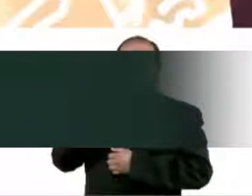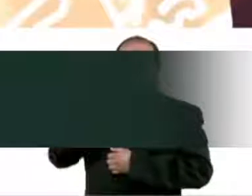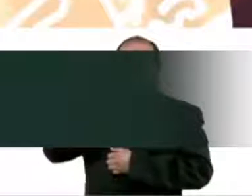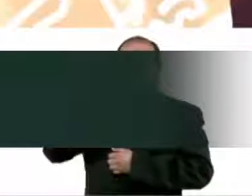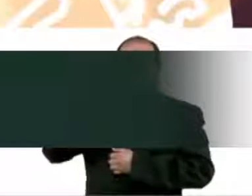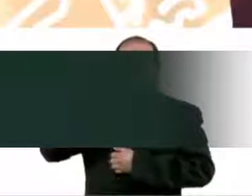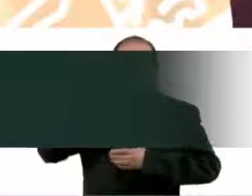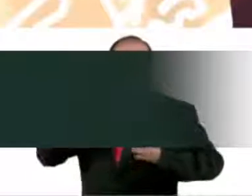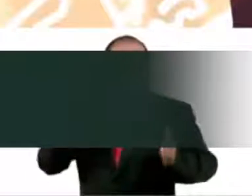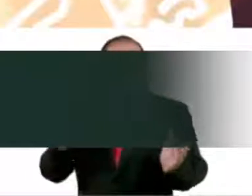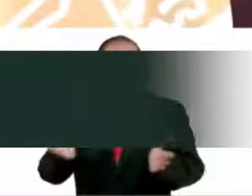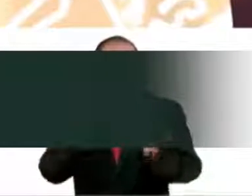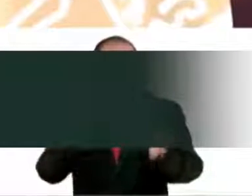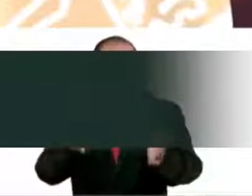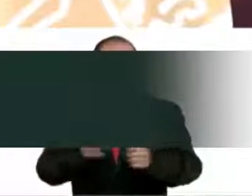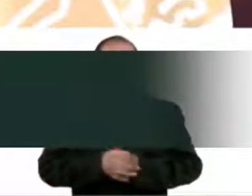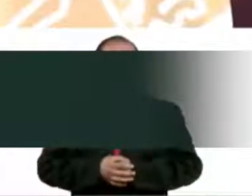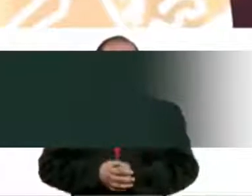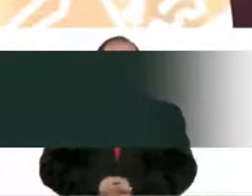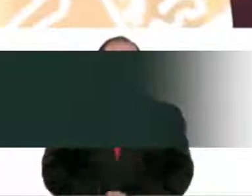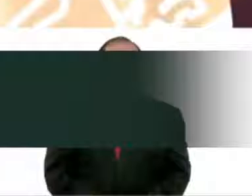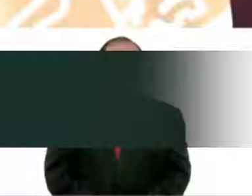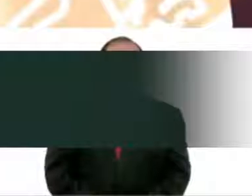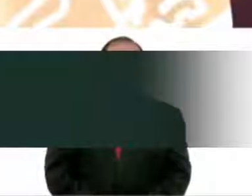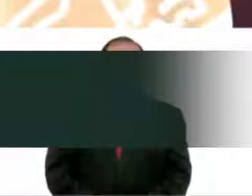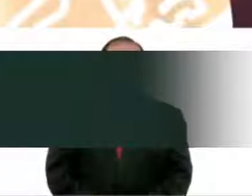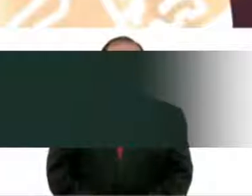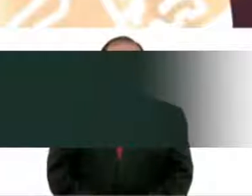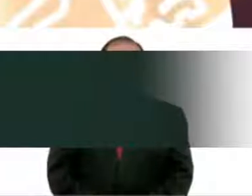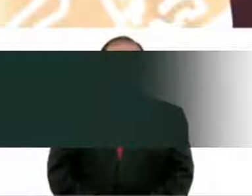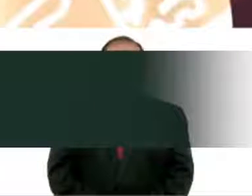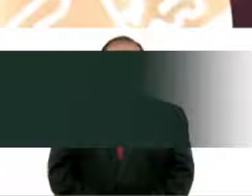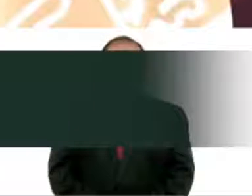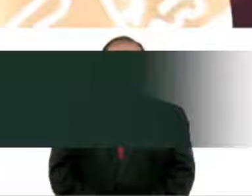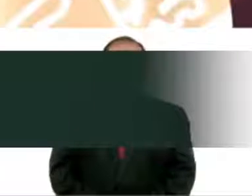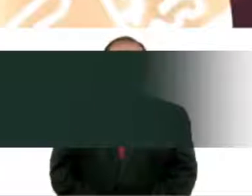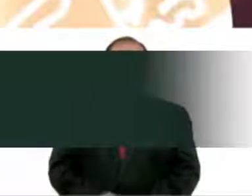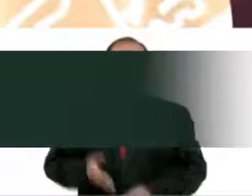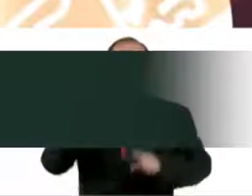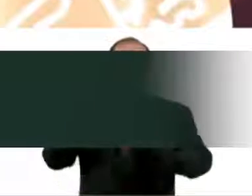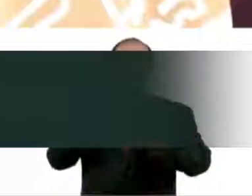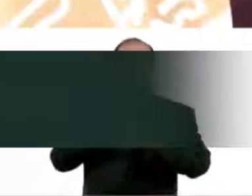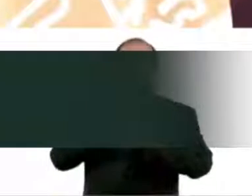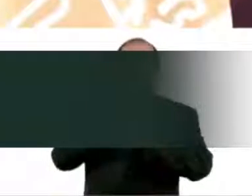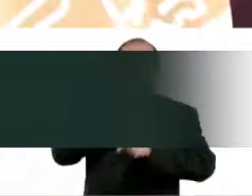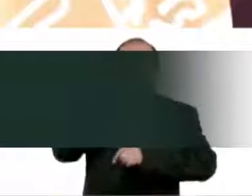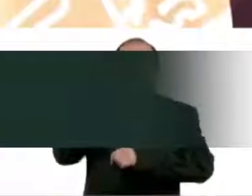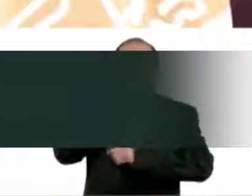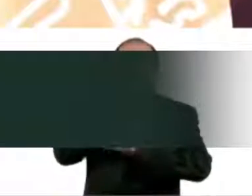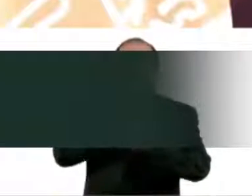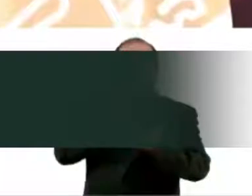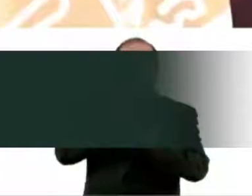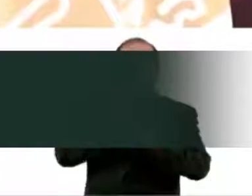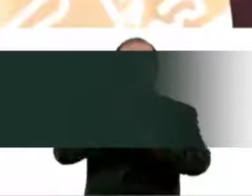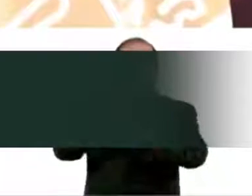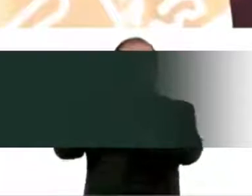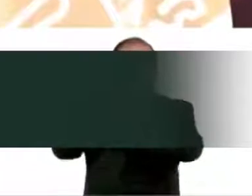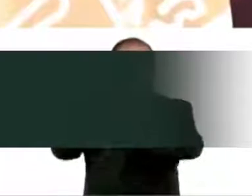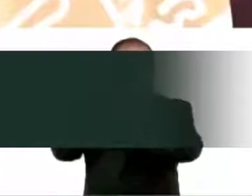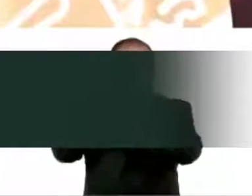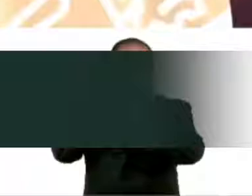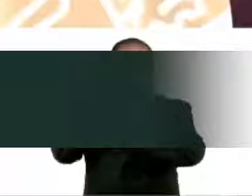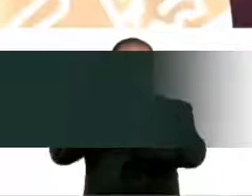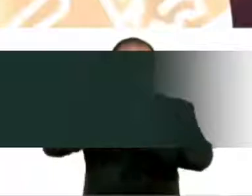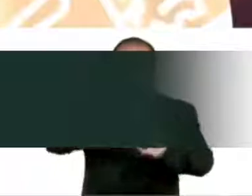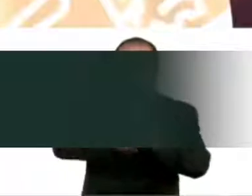Otros puntos que exigen las autoridades a los transportistas de la ciudad es el respeto de las paradas establecidas, evitar el exceso de velocidad y un